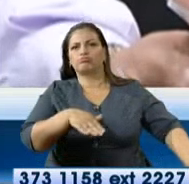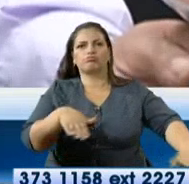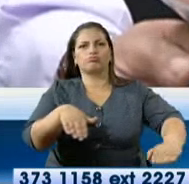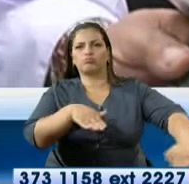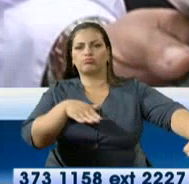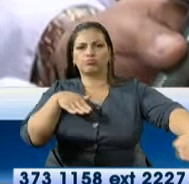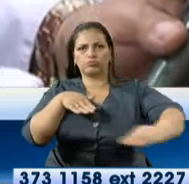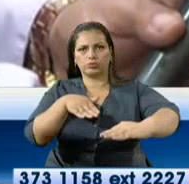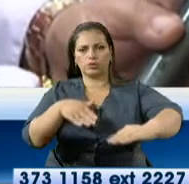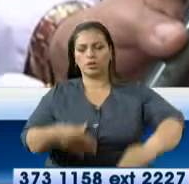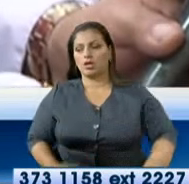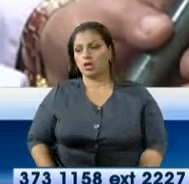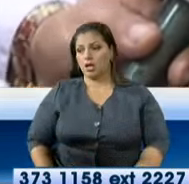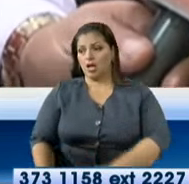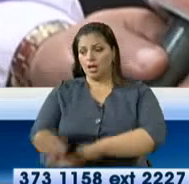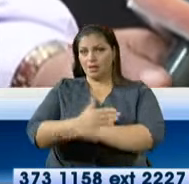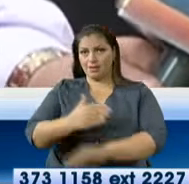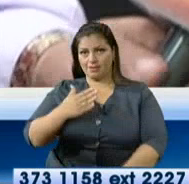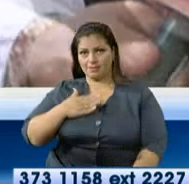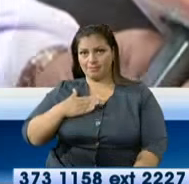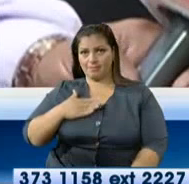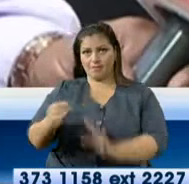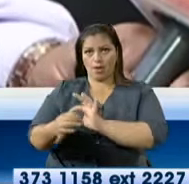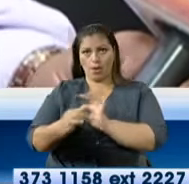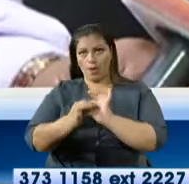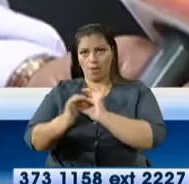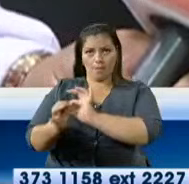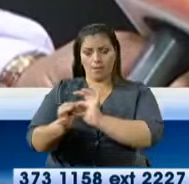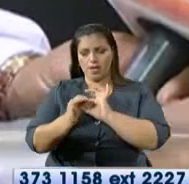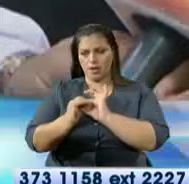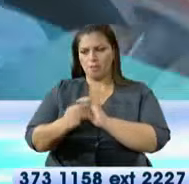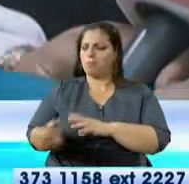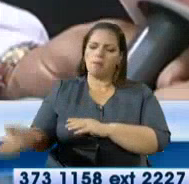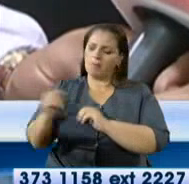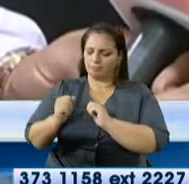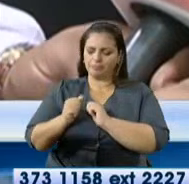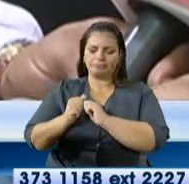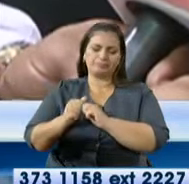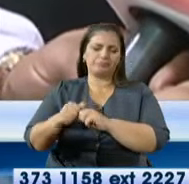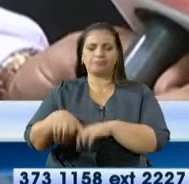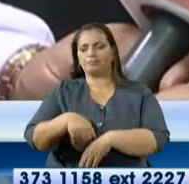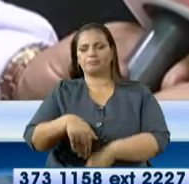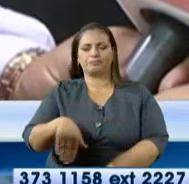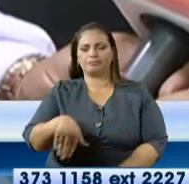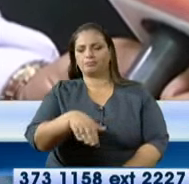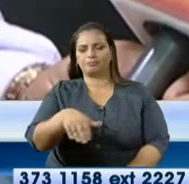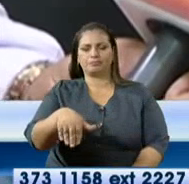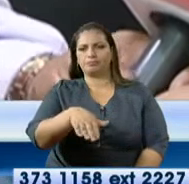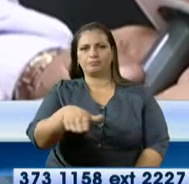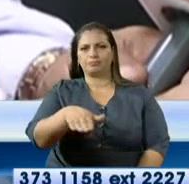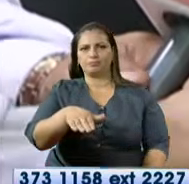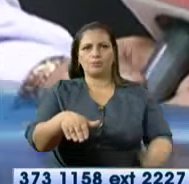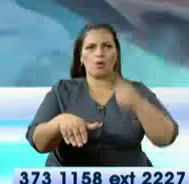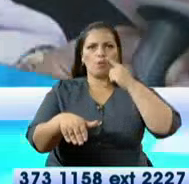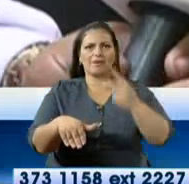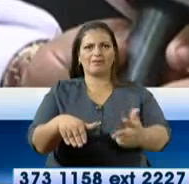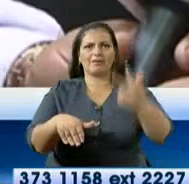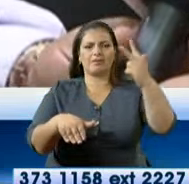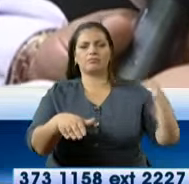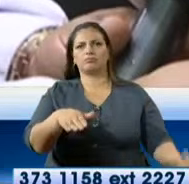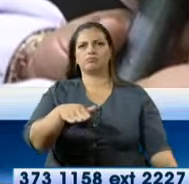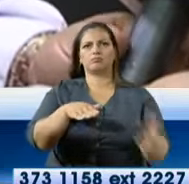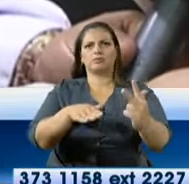compañero por Monte Sinaí, así, para el fondo. Y entonces se nos aparecen tres tipos, con cuchillo y armas,